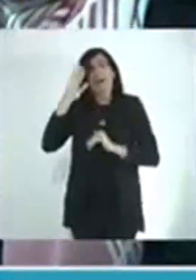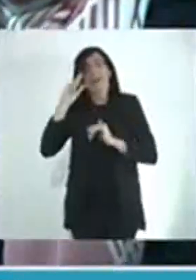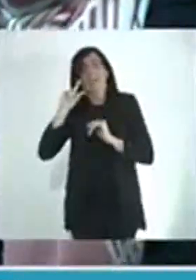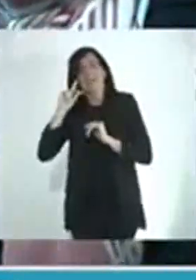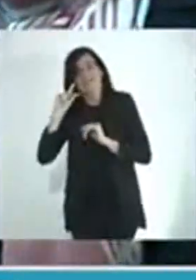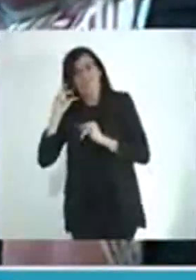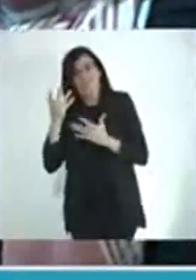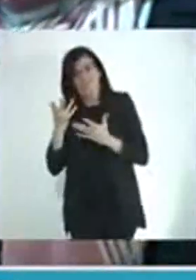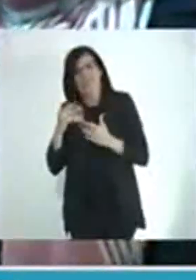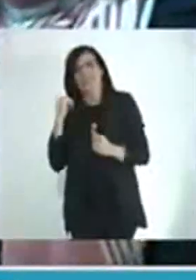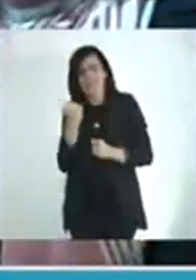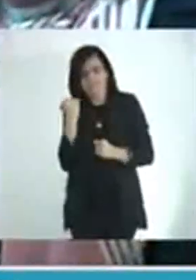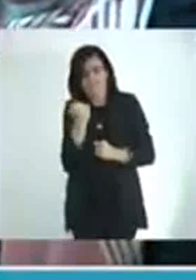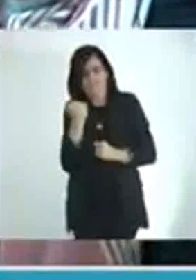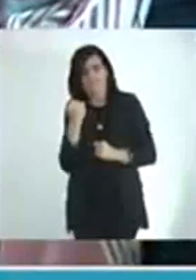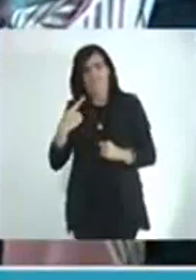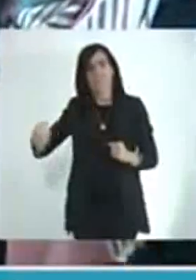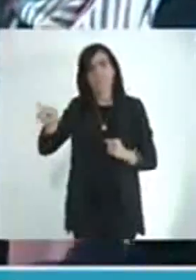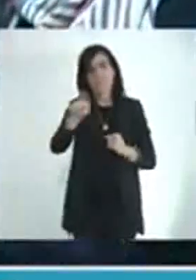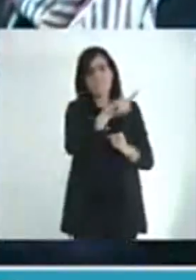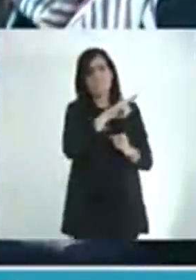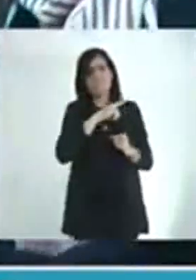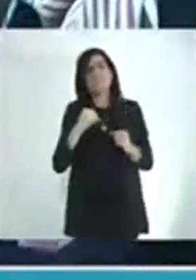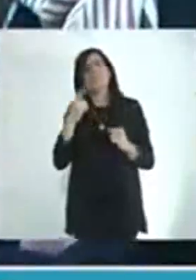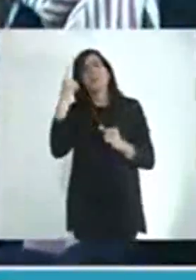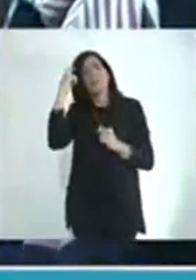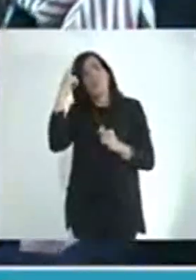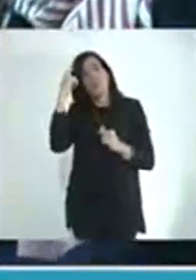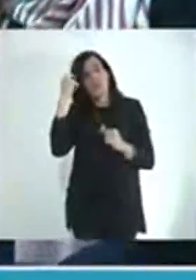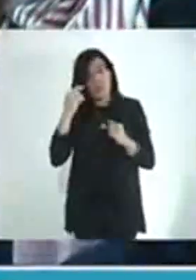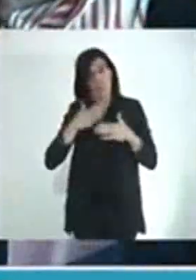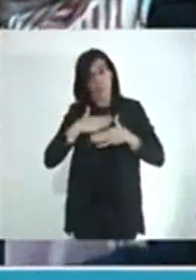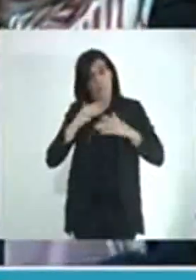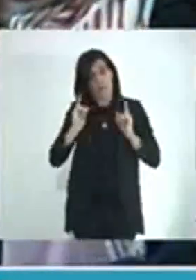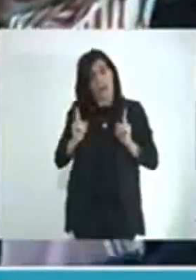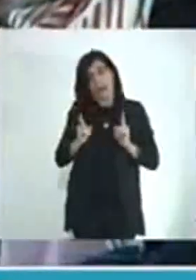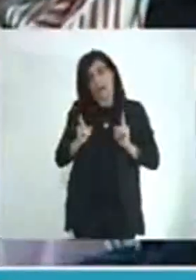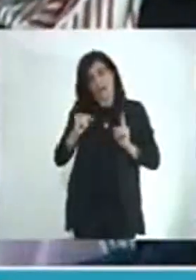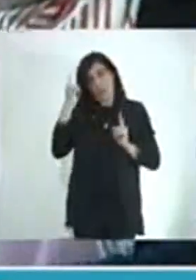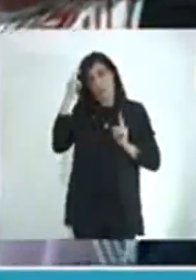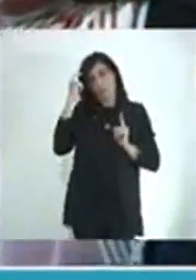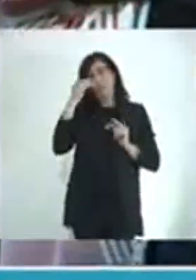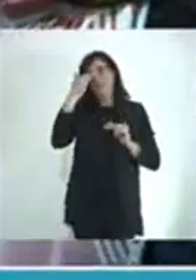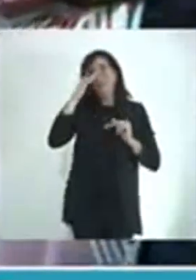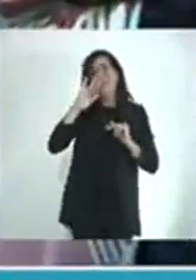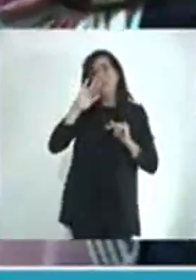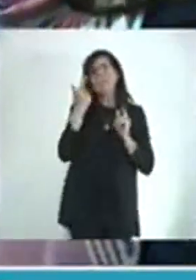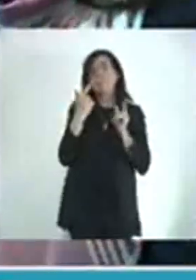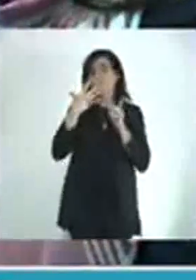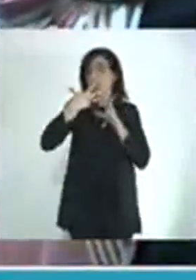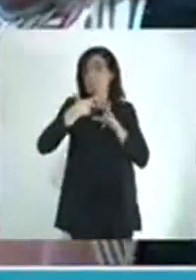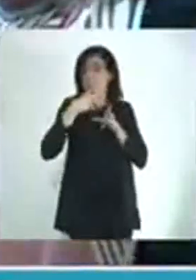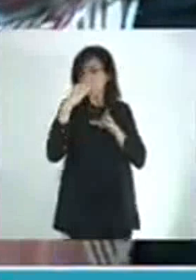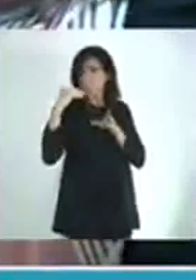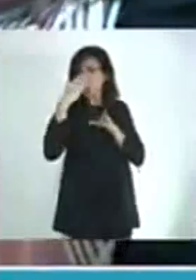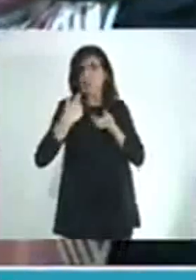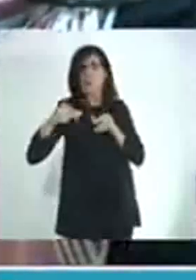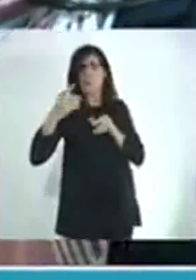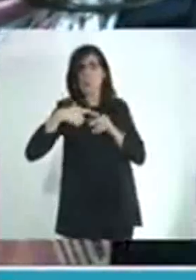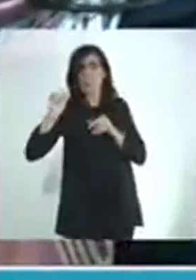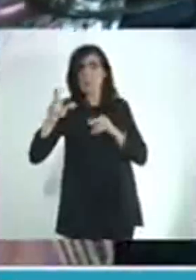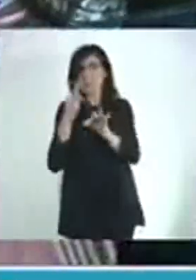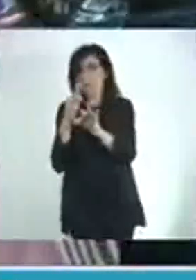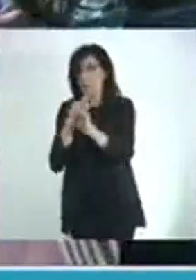complicadas, y es importante destacar que los primero aprendan los docentes para llevar esa herramienta a los estudiantes, y